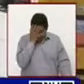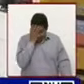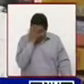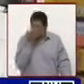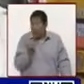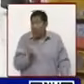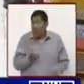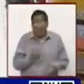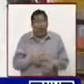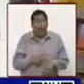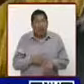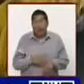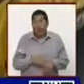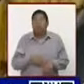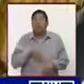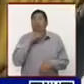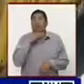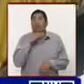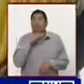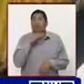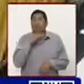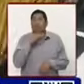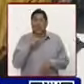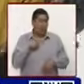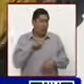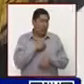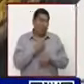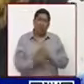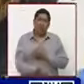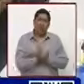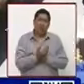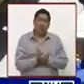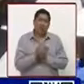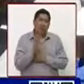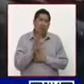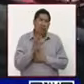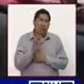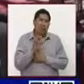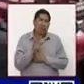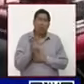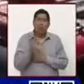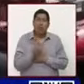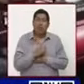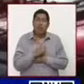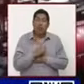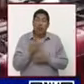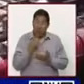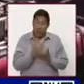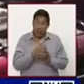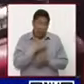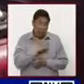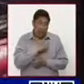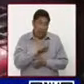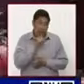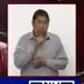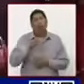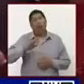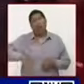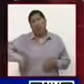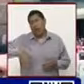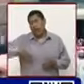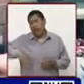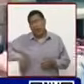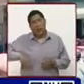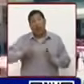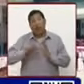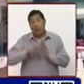hora va a empezar a funcionar. ¿Desde qué hora están? Estamos desde la mañana, desde las 9. ¿Ha llegado bomberos temprano? Tarde, como siempre.